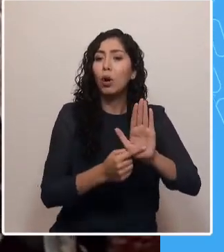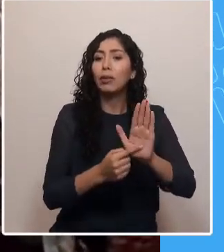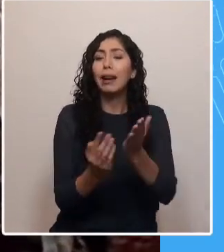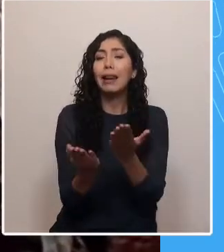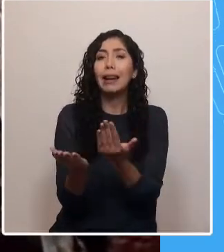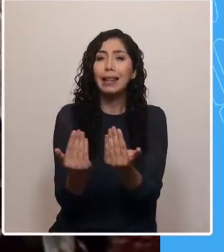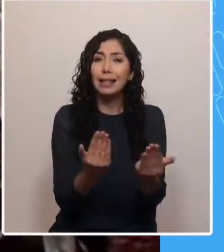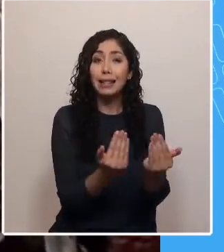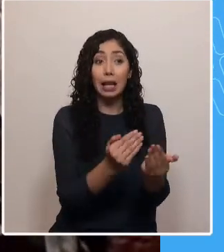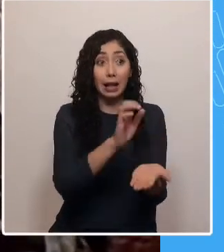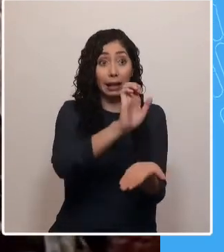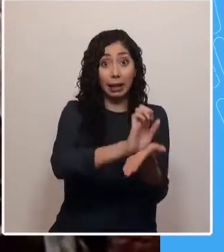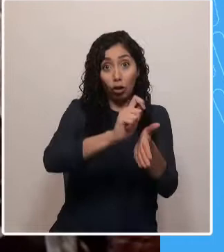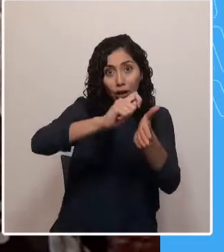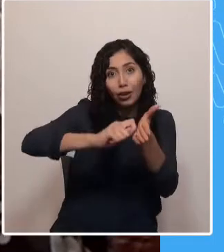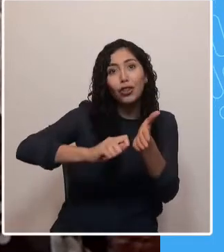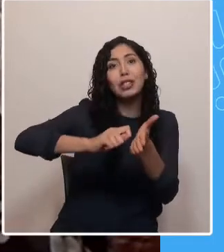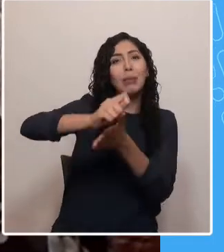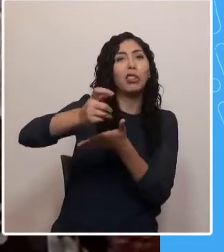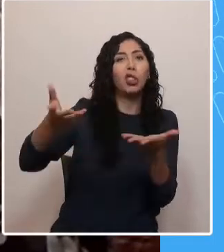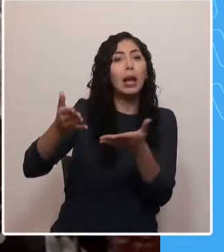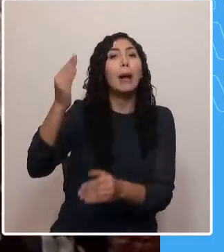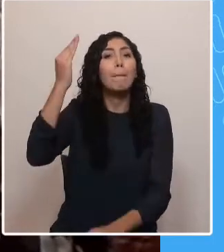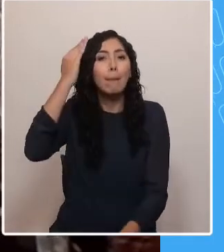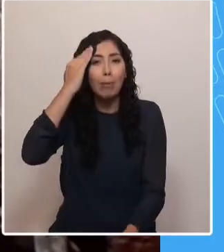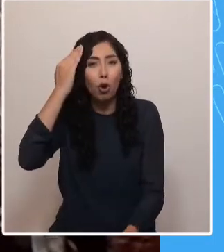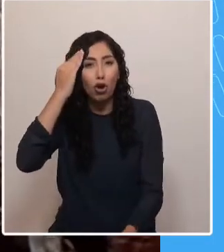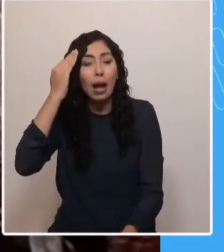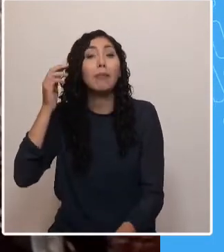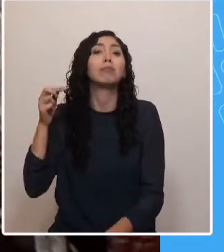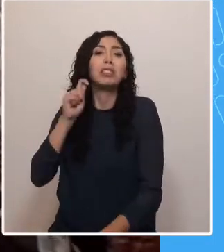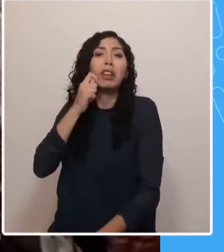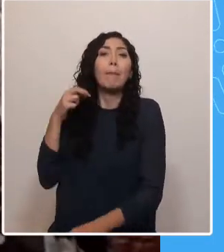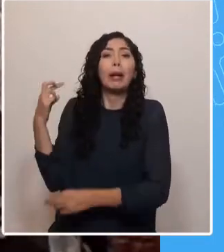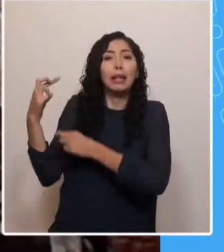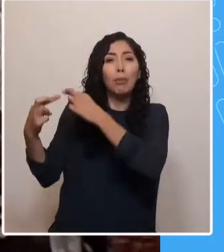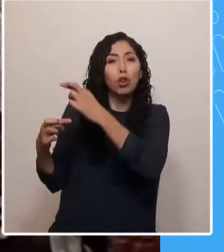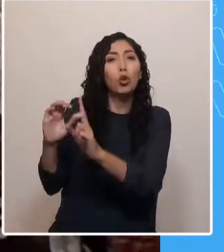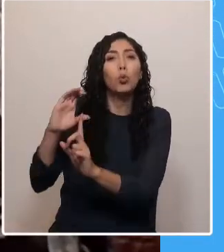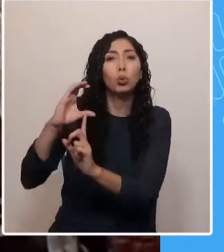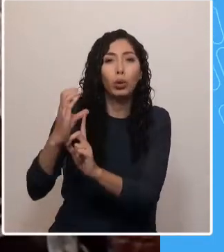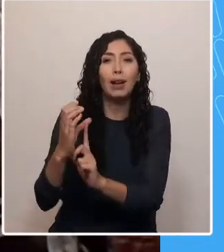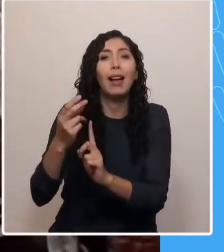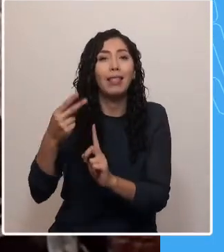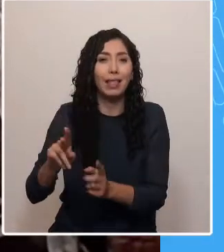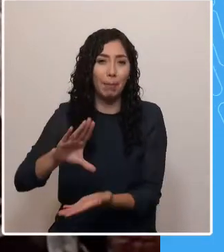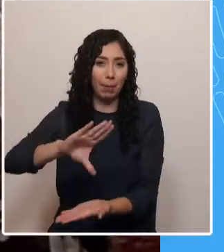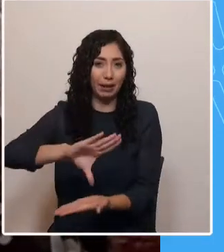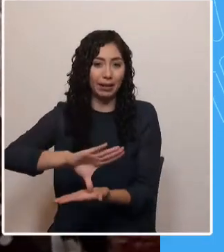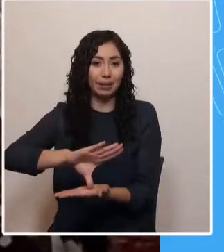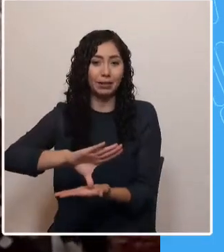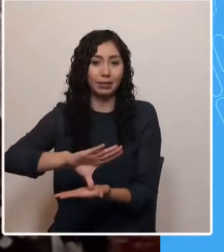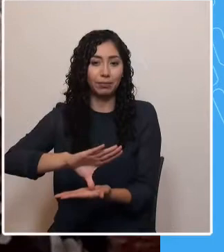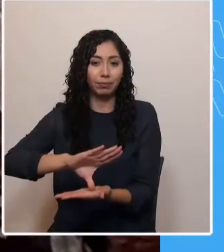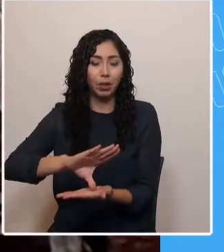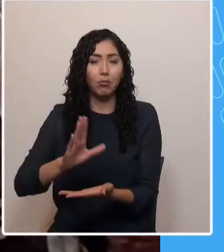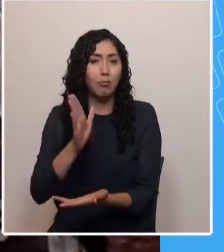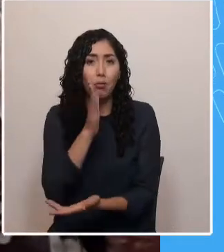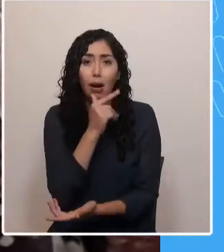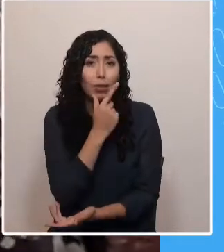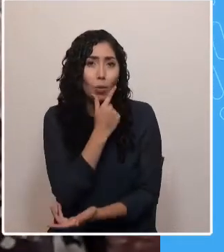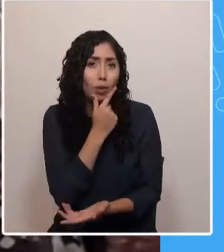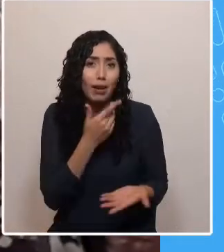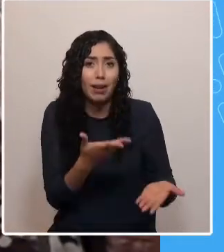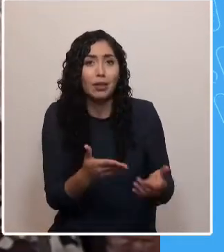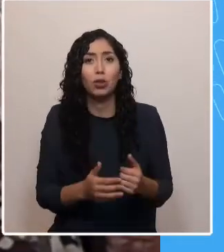del Estado de la memoria como un patrimonio cultural, material e inmaterial del país. ¿Qué dudas pueden caber en esta aseveración?